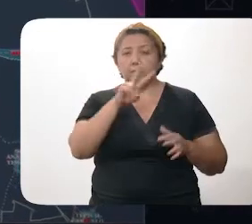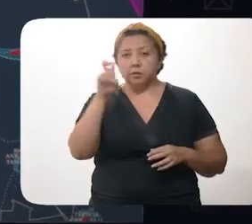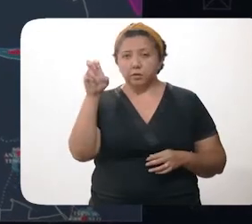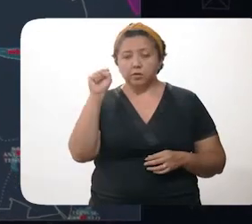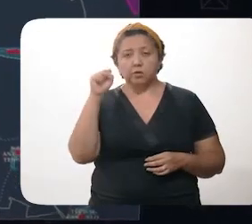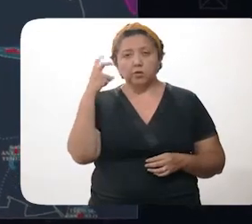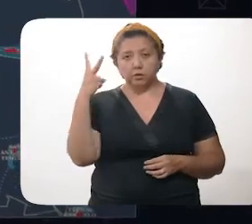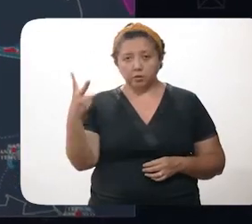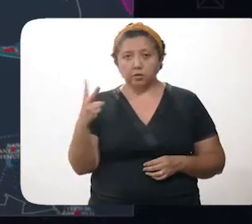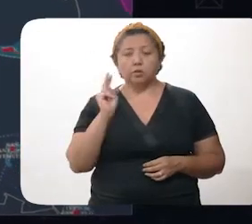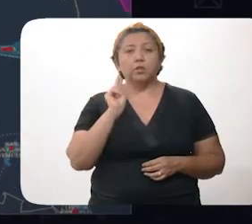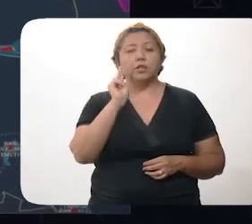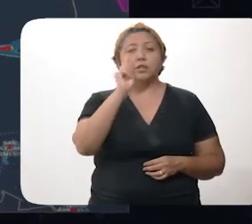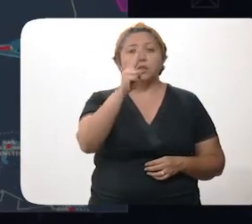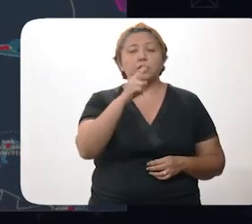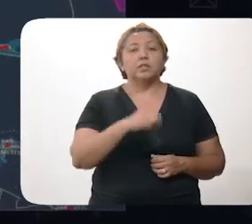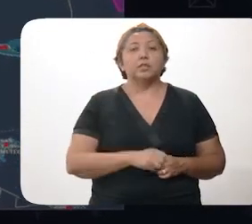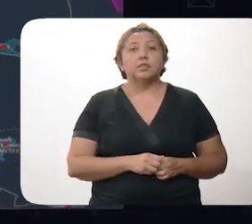6.262 en la zona norte,